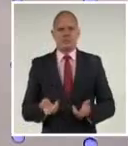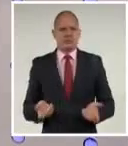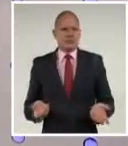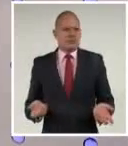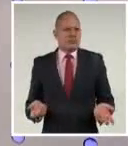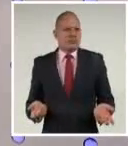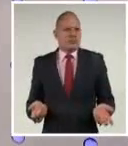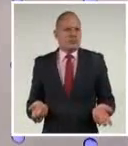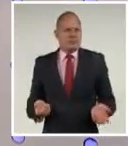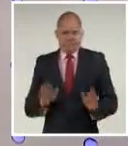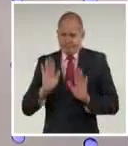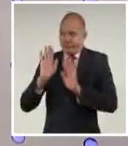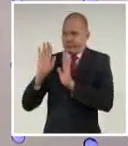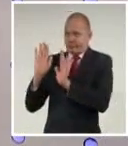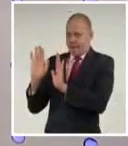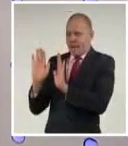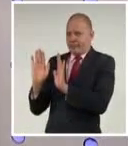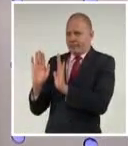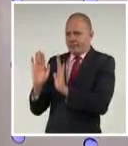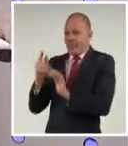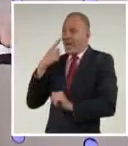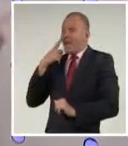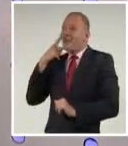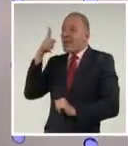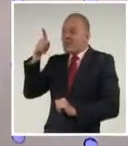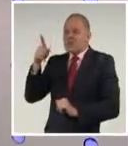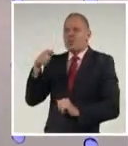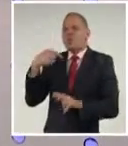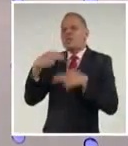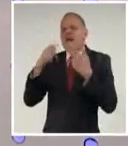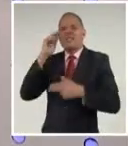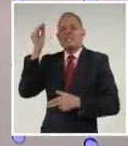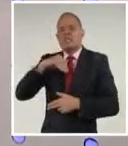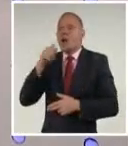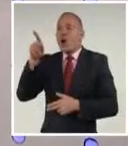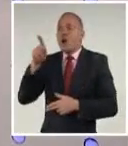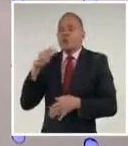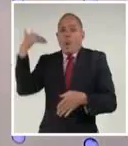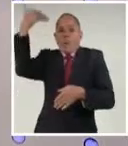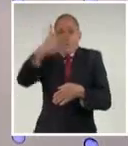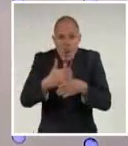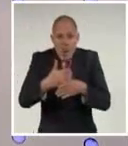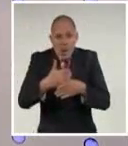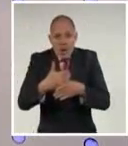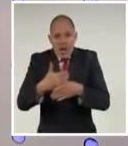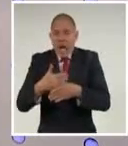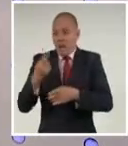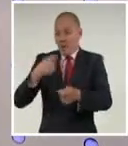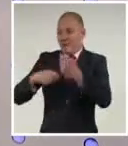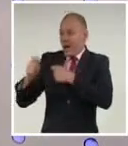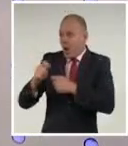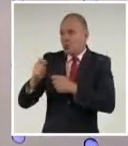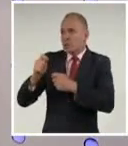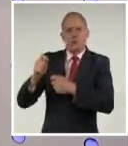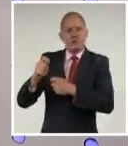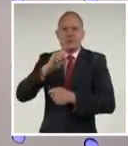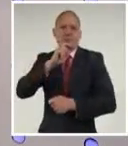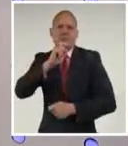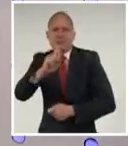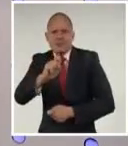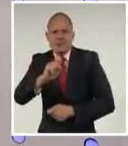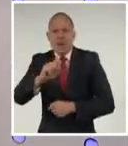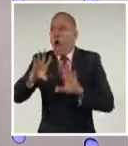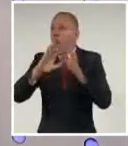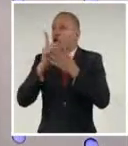culpa a ti, al dueño de la casa, y no hablo de cuánto yo trabajé para que se cayera. Mientras tanto, usan la